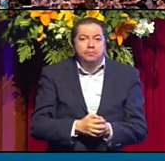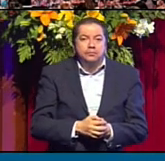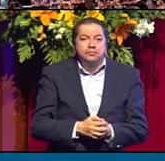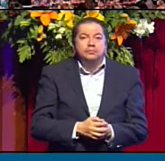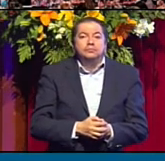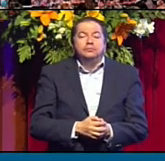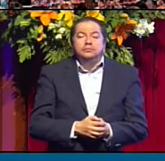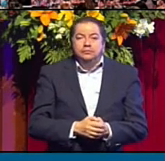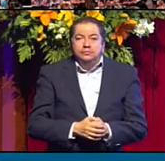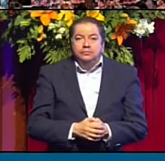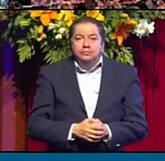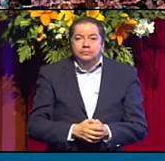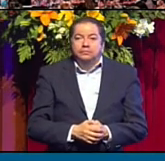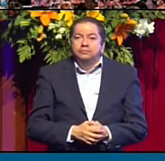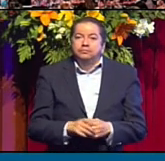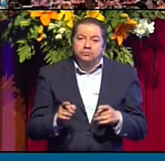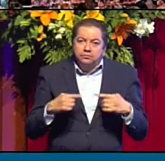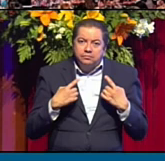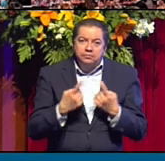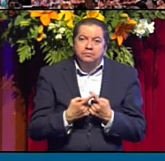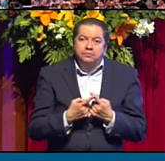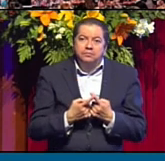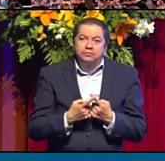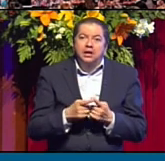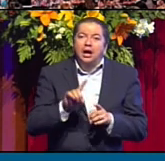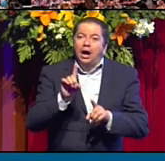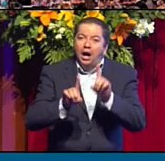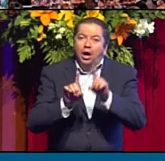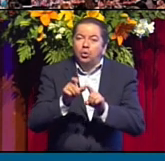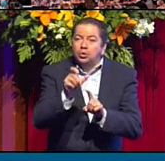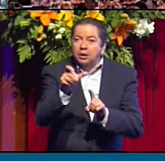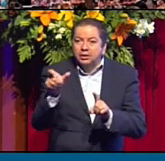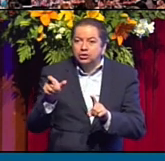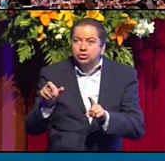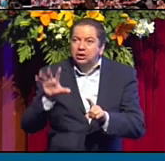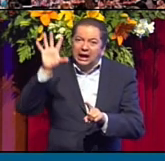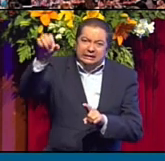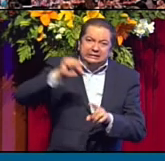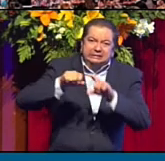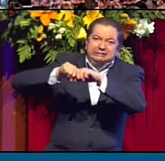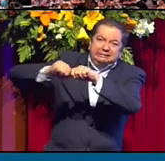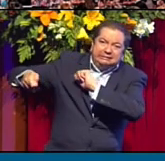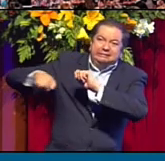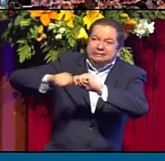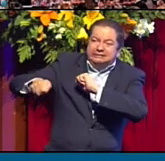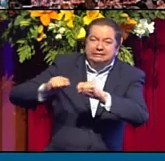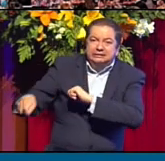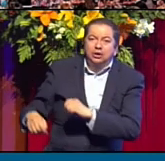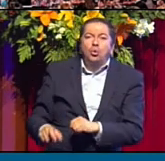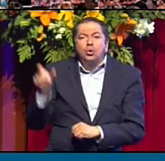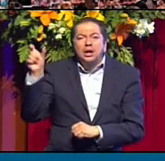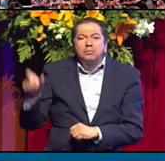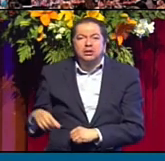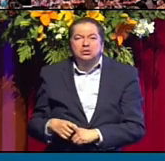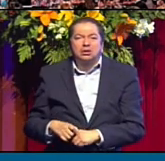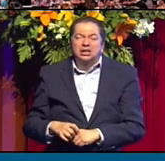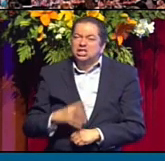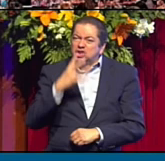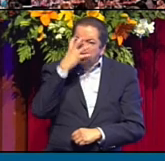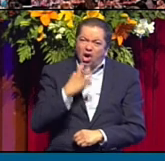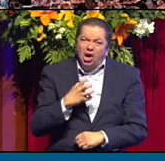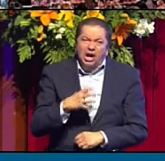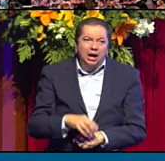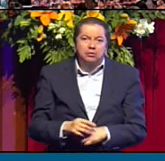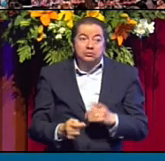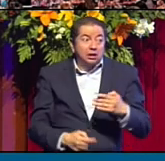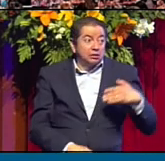de estas fotografías. Nos dolió en el corazón, pero lo llevaron preso gracias a las cámaras de seguridad. Un tipo que venía peleando desde el local